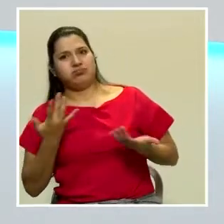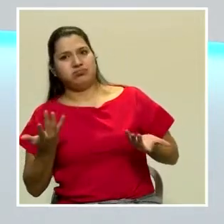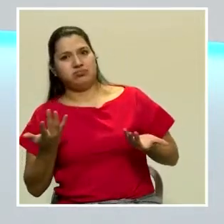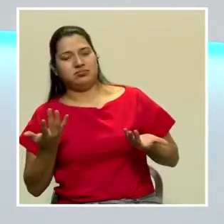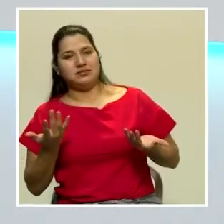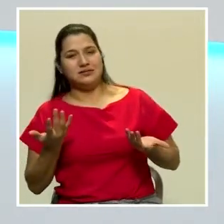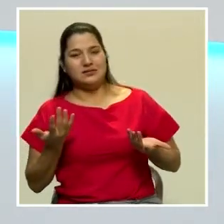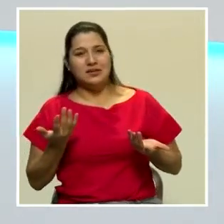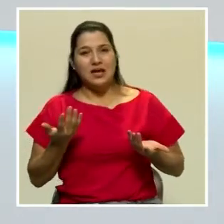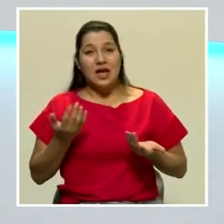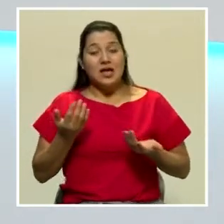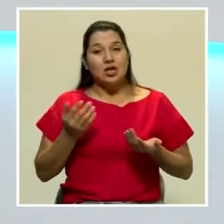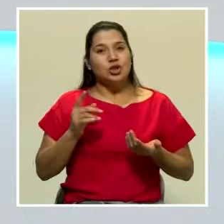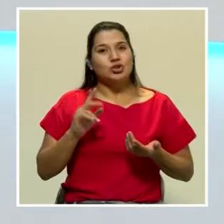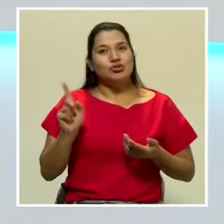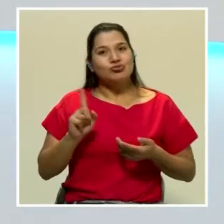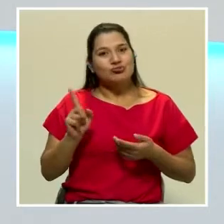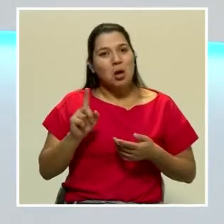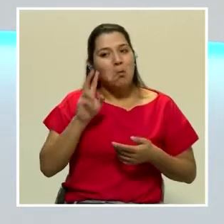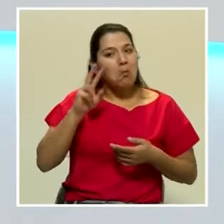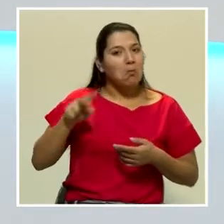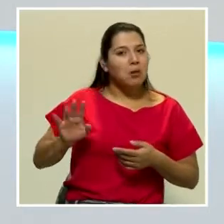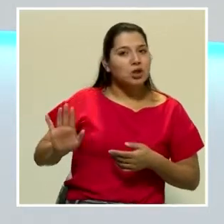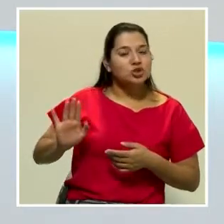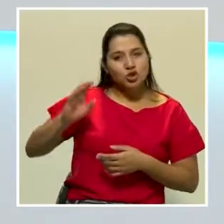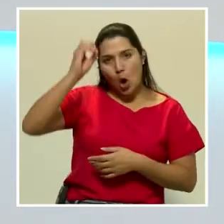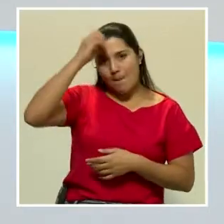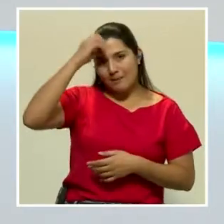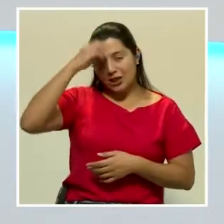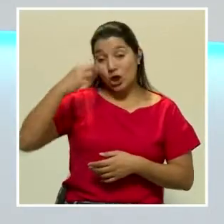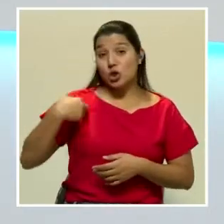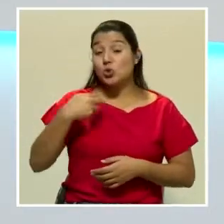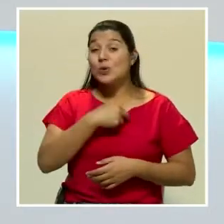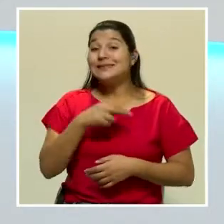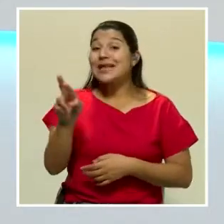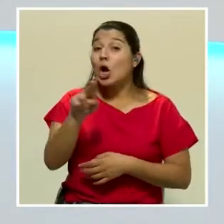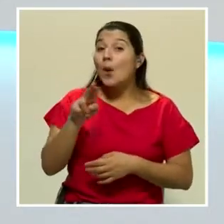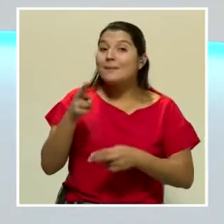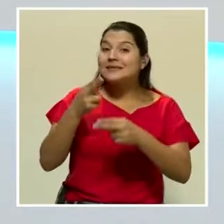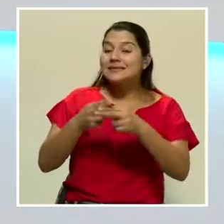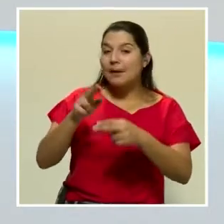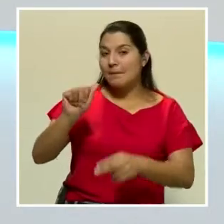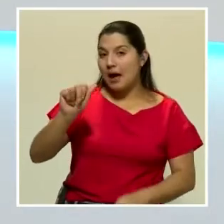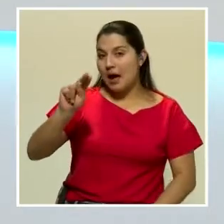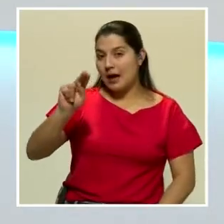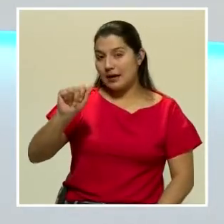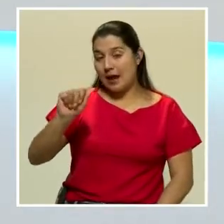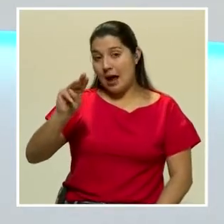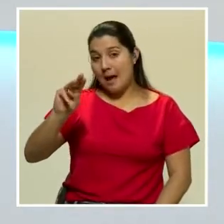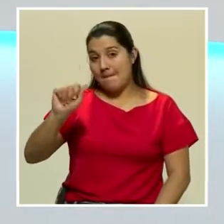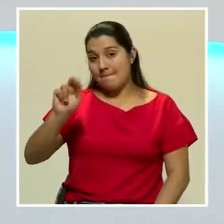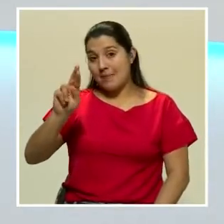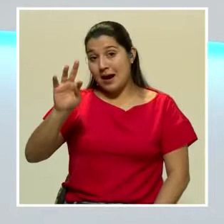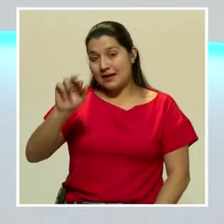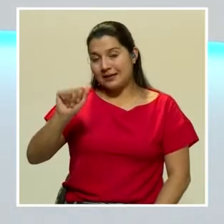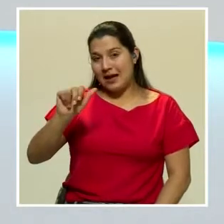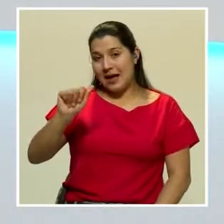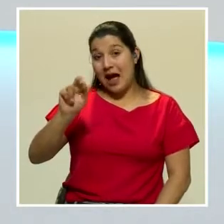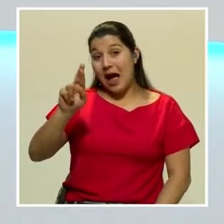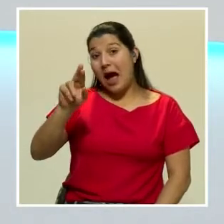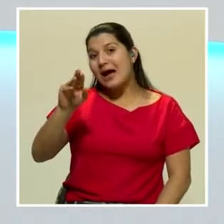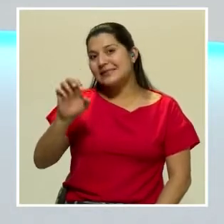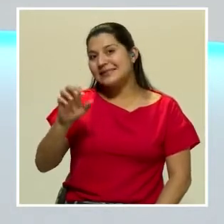desacreditado, por lo menos en su opinión, con el presidente. Nuestra compañera Ana Marta Arce nos ha preparado un poquito de material